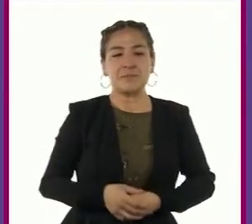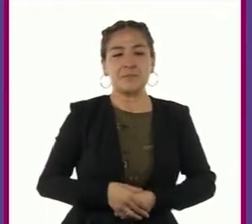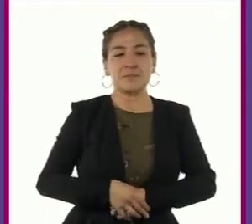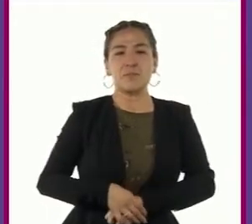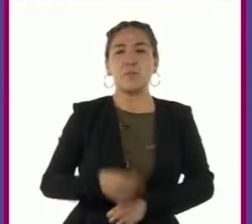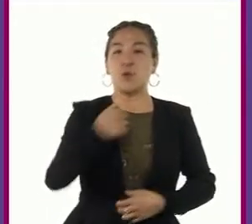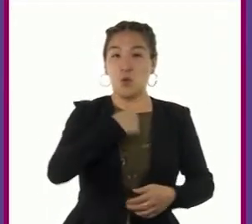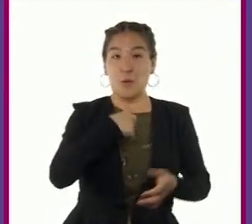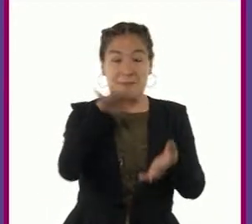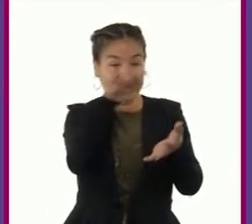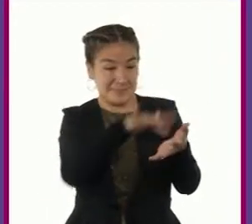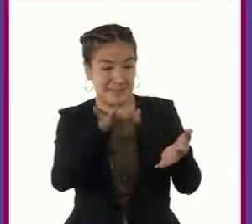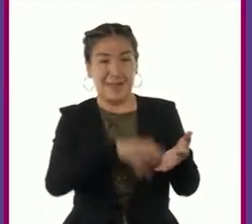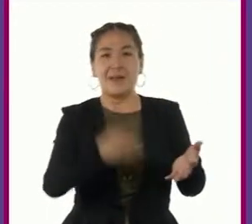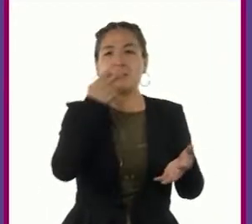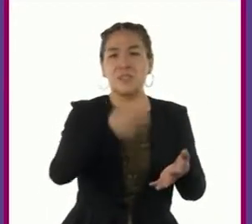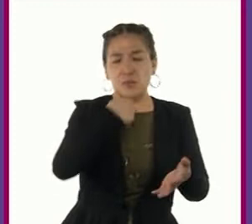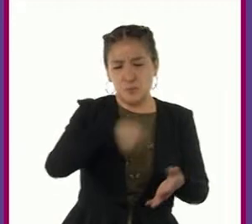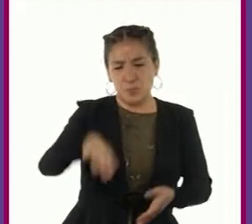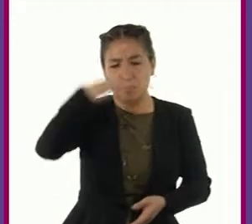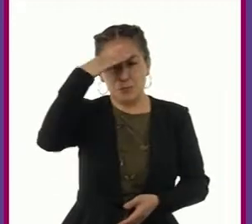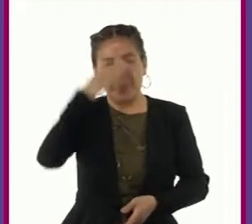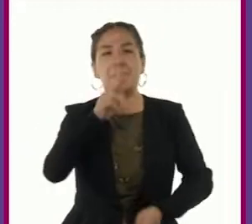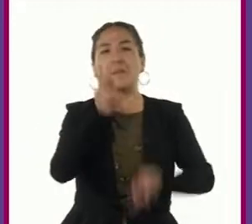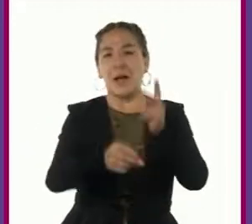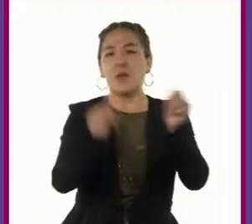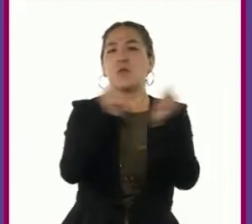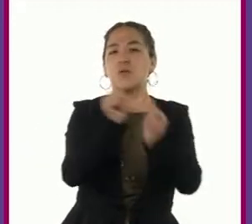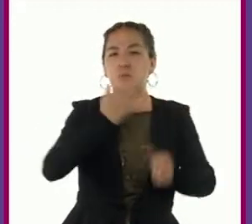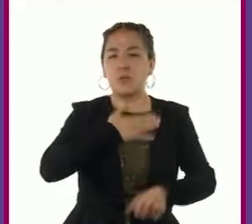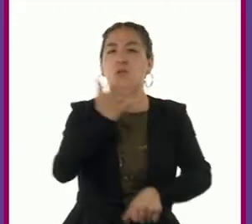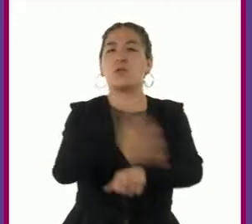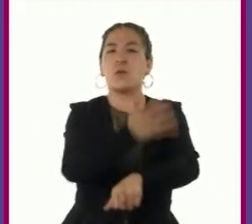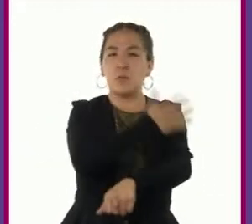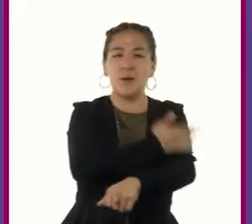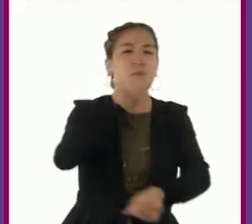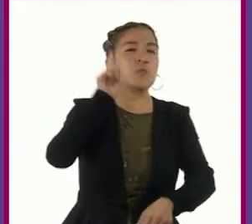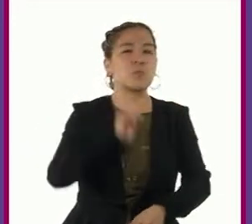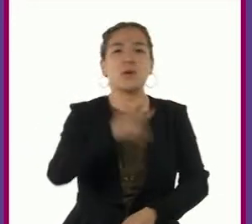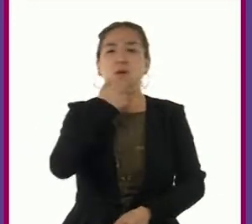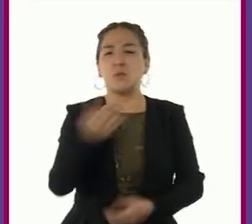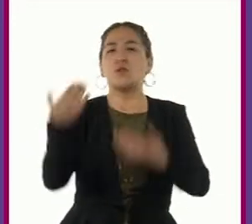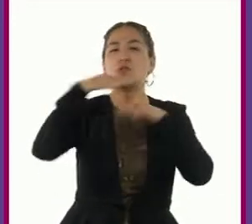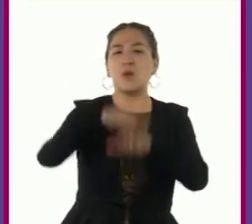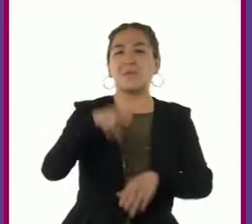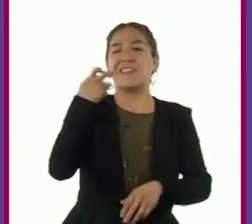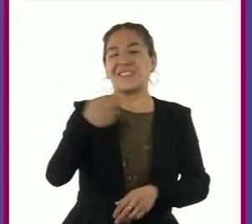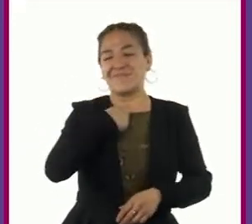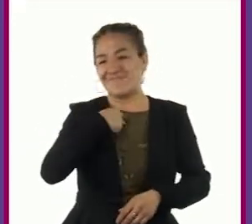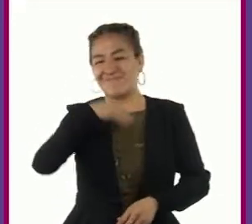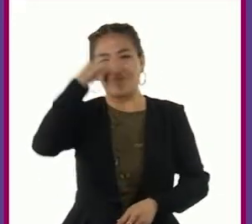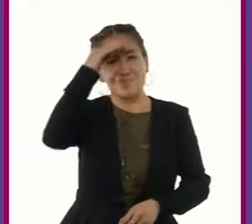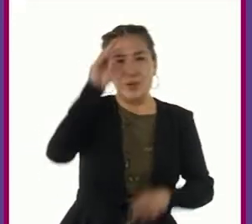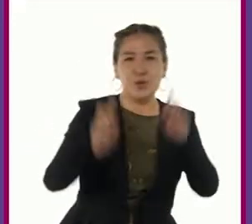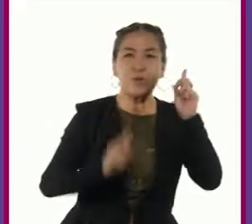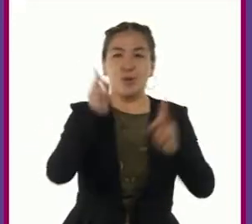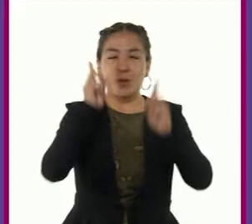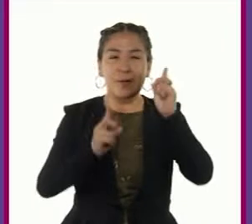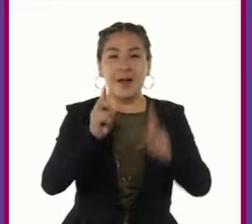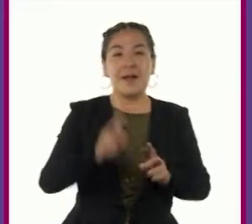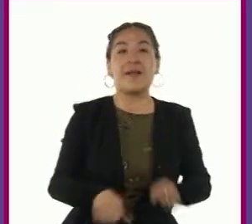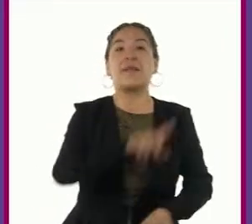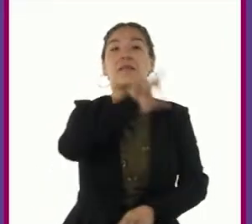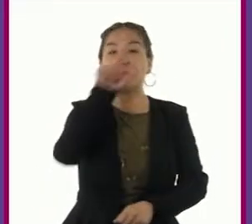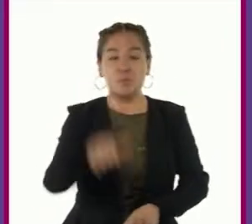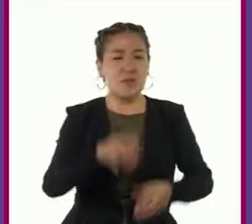leí la convocatoria, comencé a platicar con compañeras y compañeros sobre mis inquietudes. Después de días